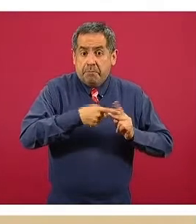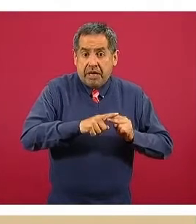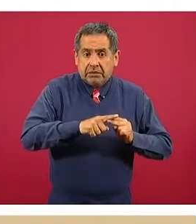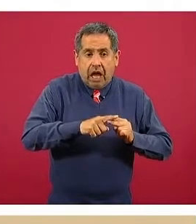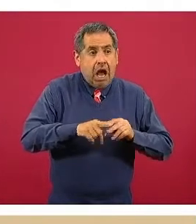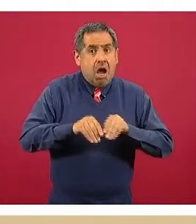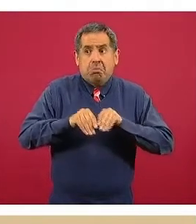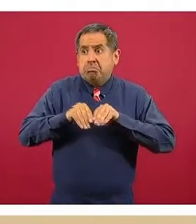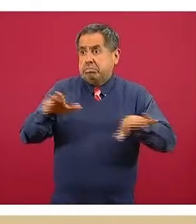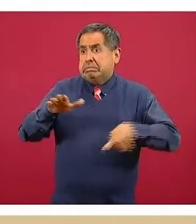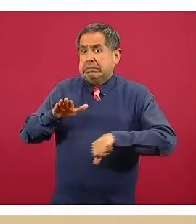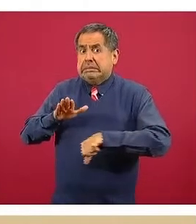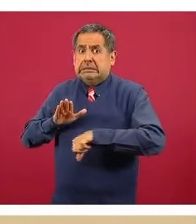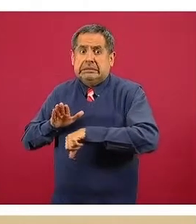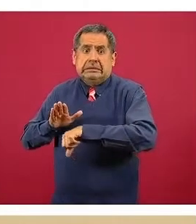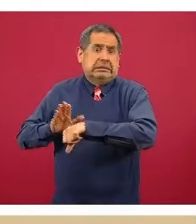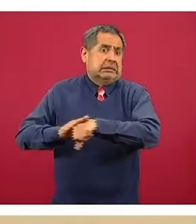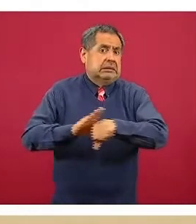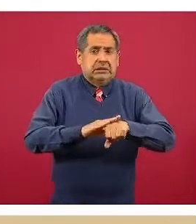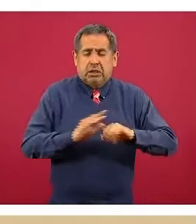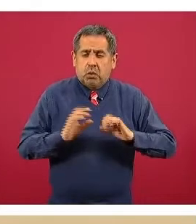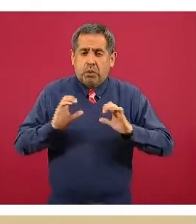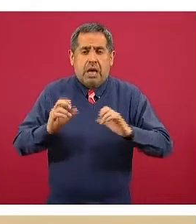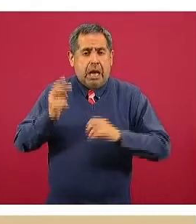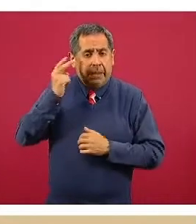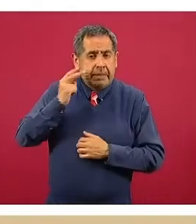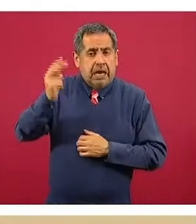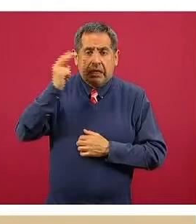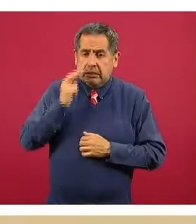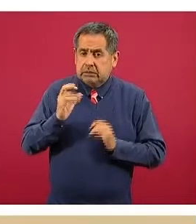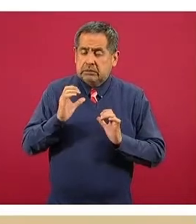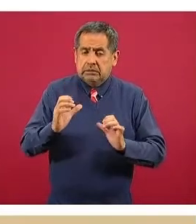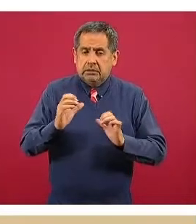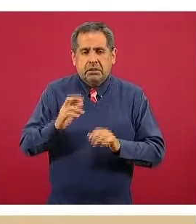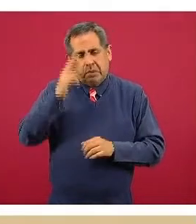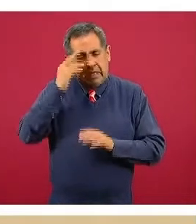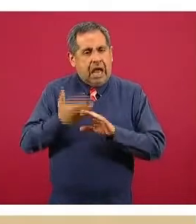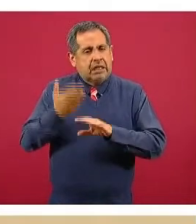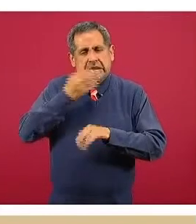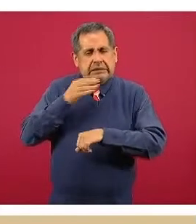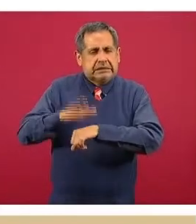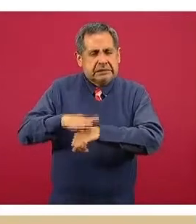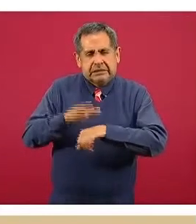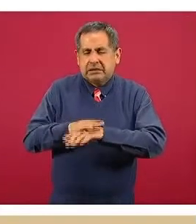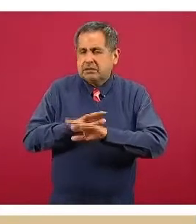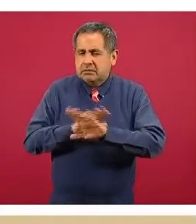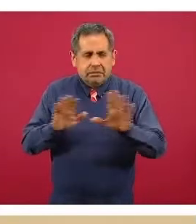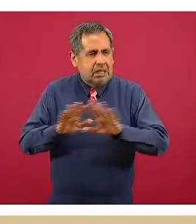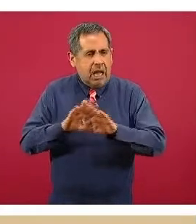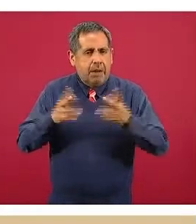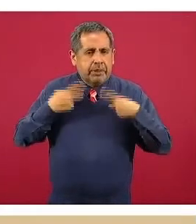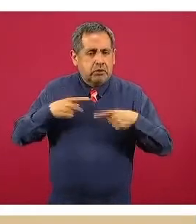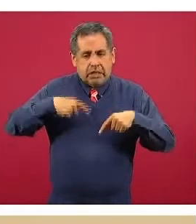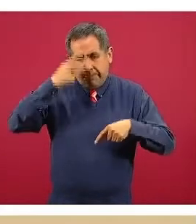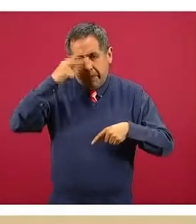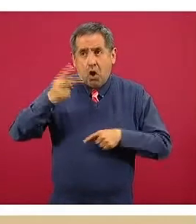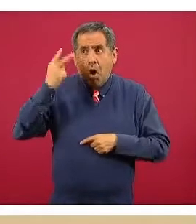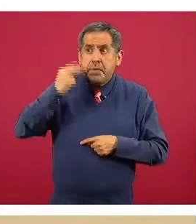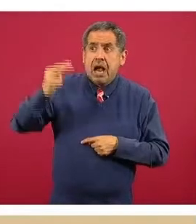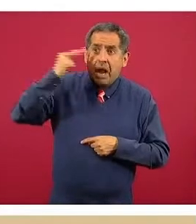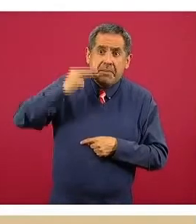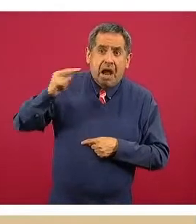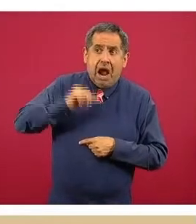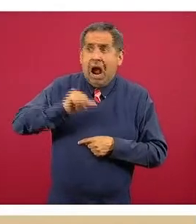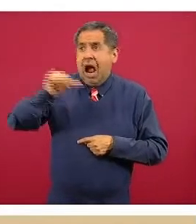se publicó un aviso preventivo de viaje en donde en aquella ocasión se invitaba lógicamente a la población en México a no